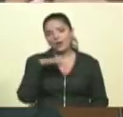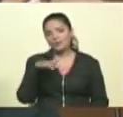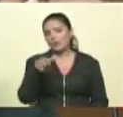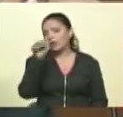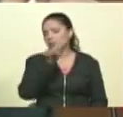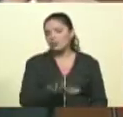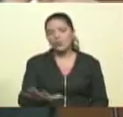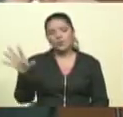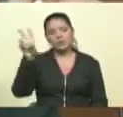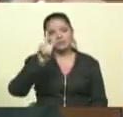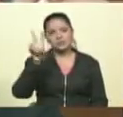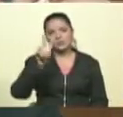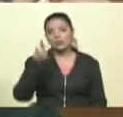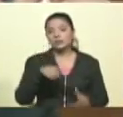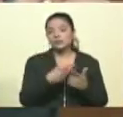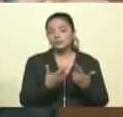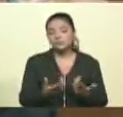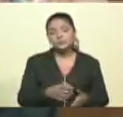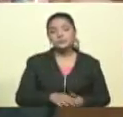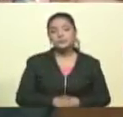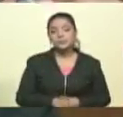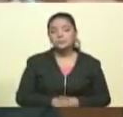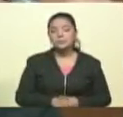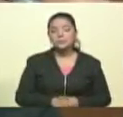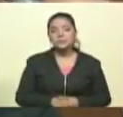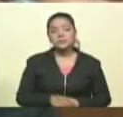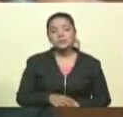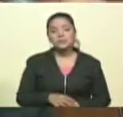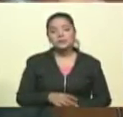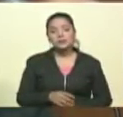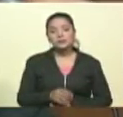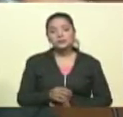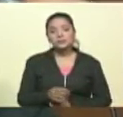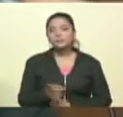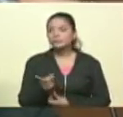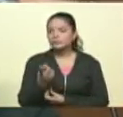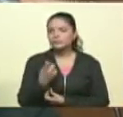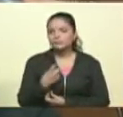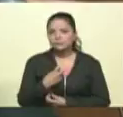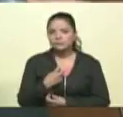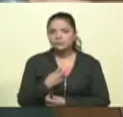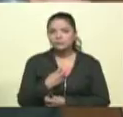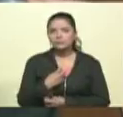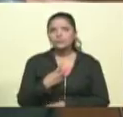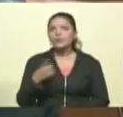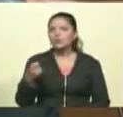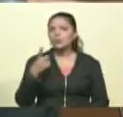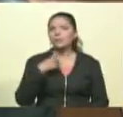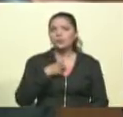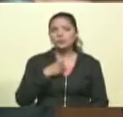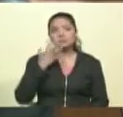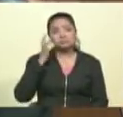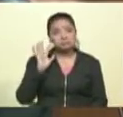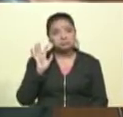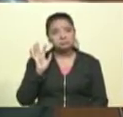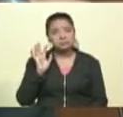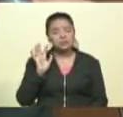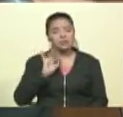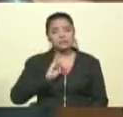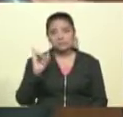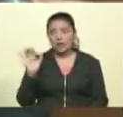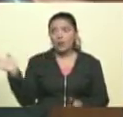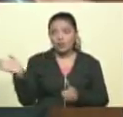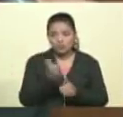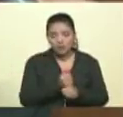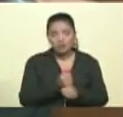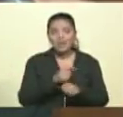venezolana. Y en ese sentido, como usted pregunta, se ha presumido, por lo que se ha recabado,